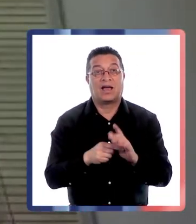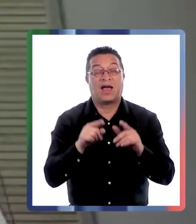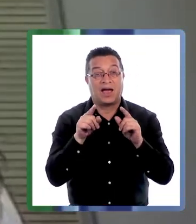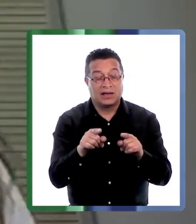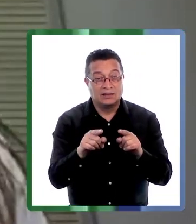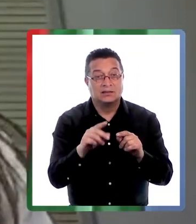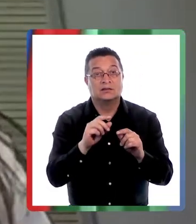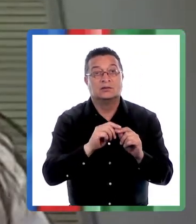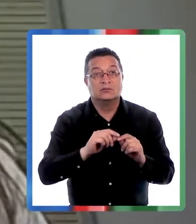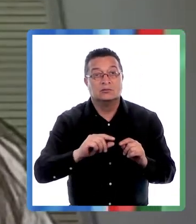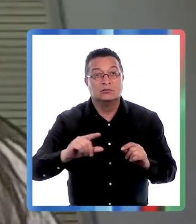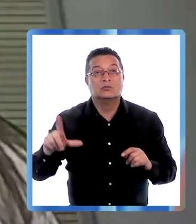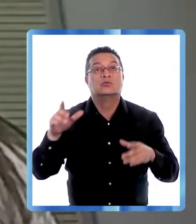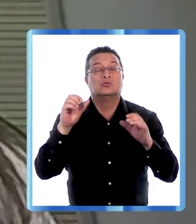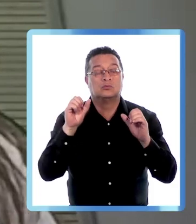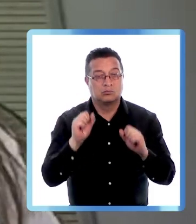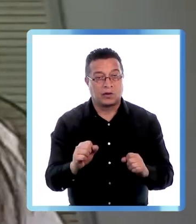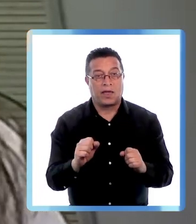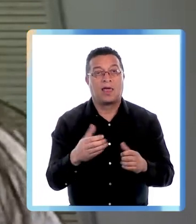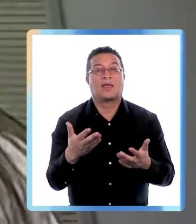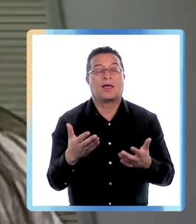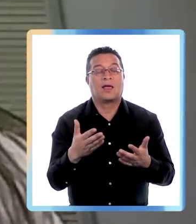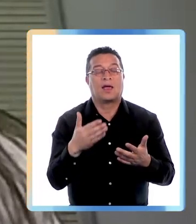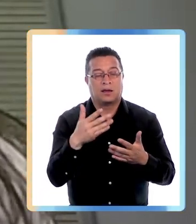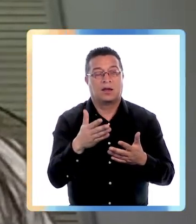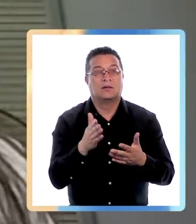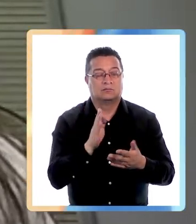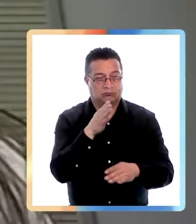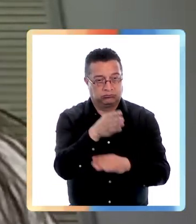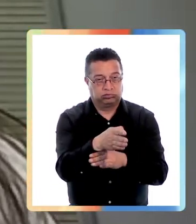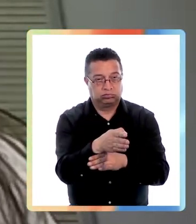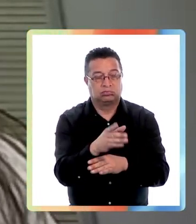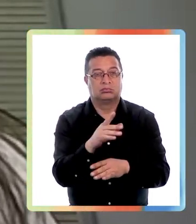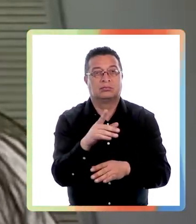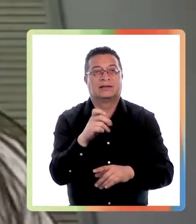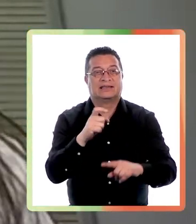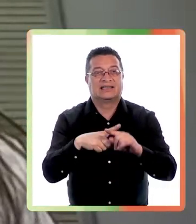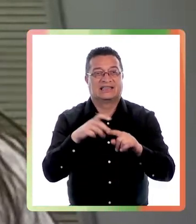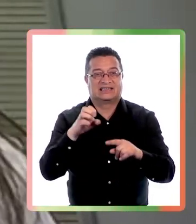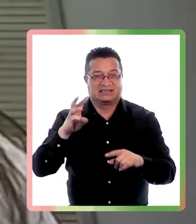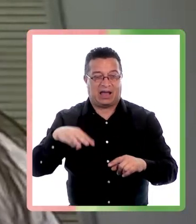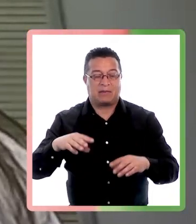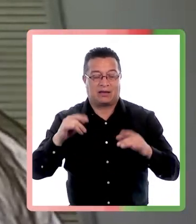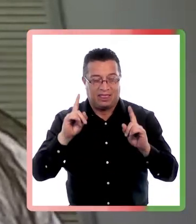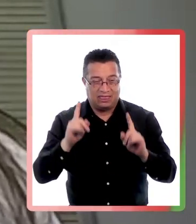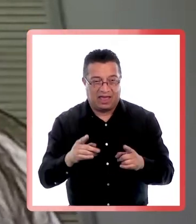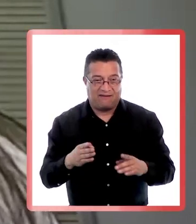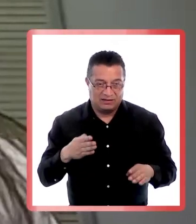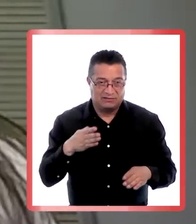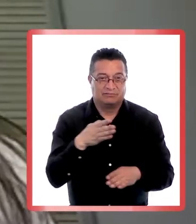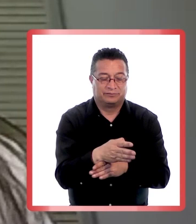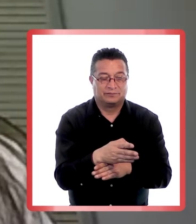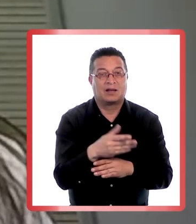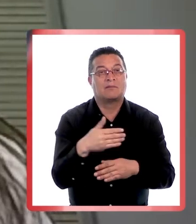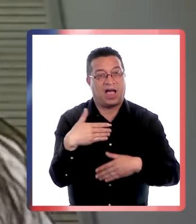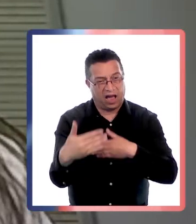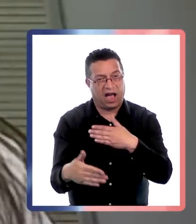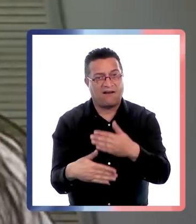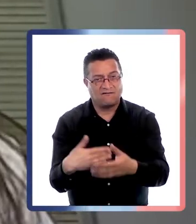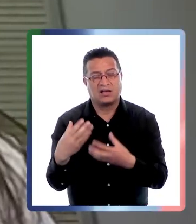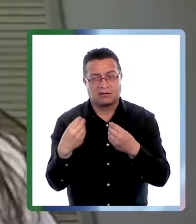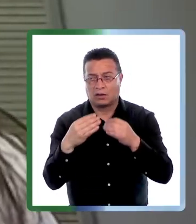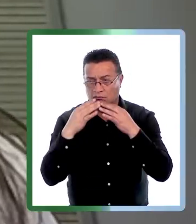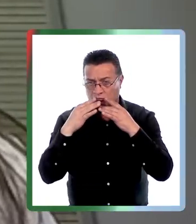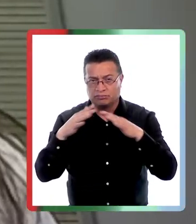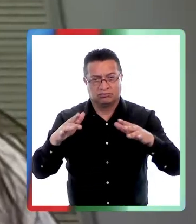un empujoncito para llevarlas a realizarse los exámenes de screening. Y eso es un avance en